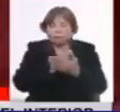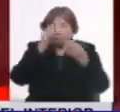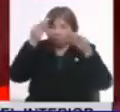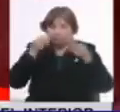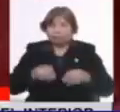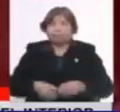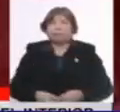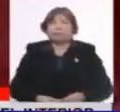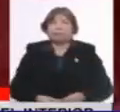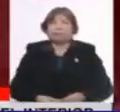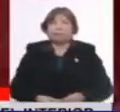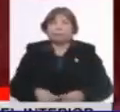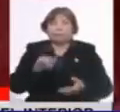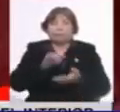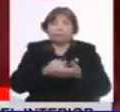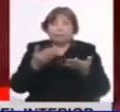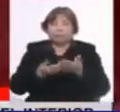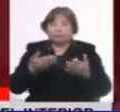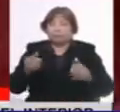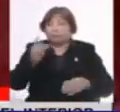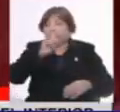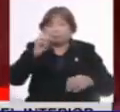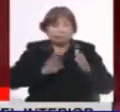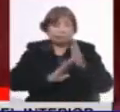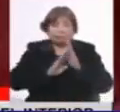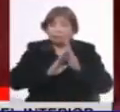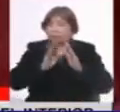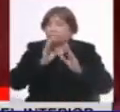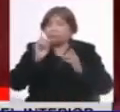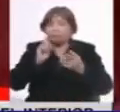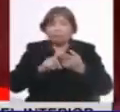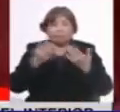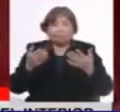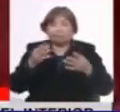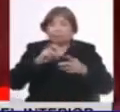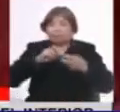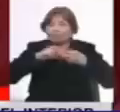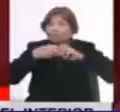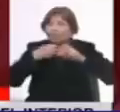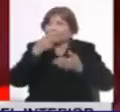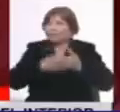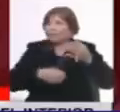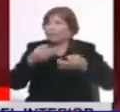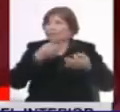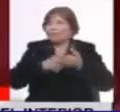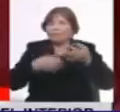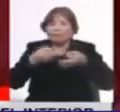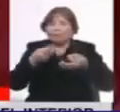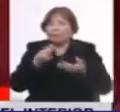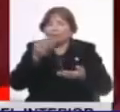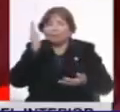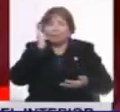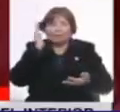fundamental, que inclusive no supera a la crisis económica, que